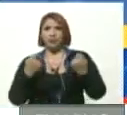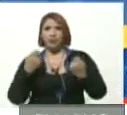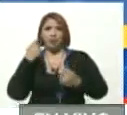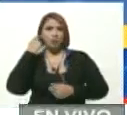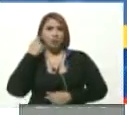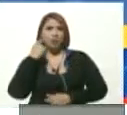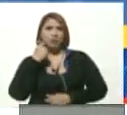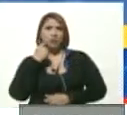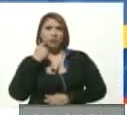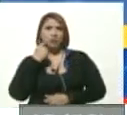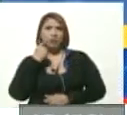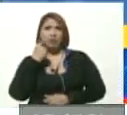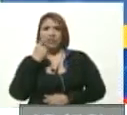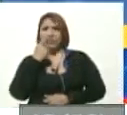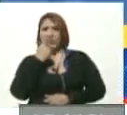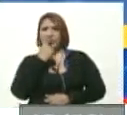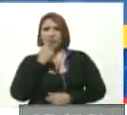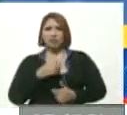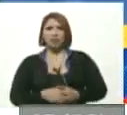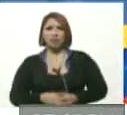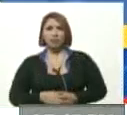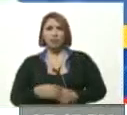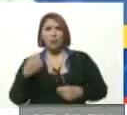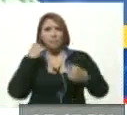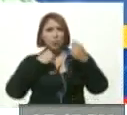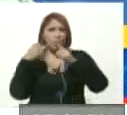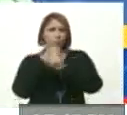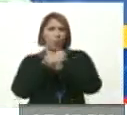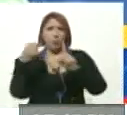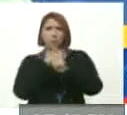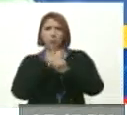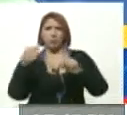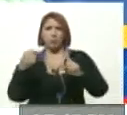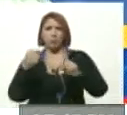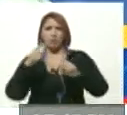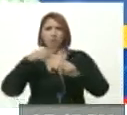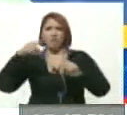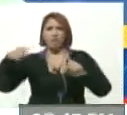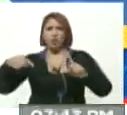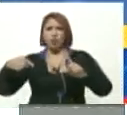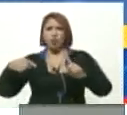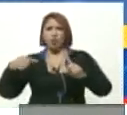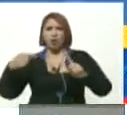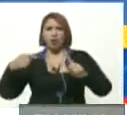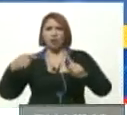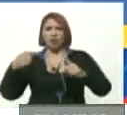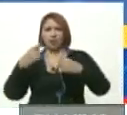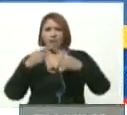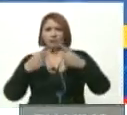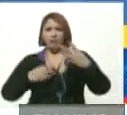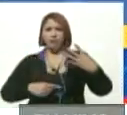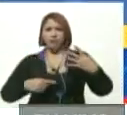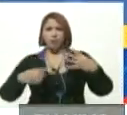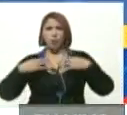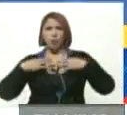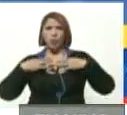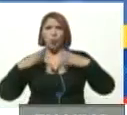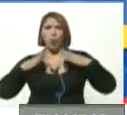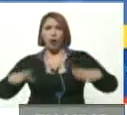4 muelas, 3 muelas por aquí. Lo desfiguraron, le metieron electricidad en varias partes del cuerpo,